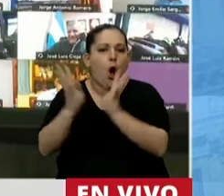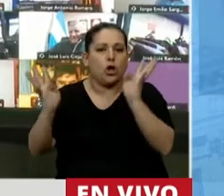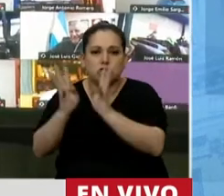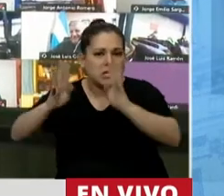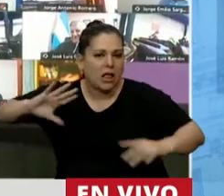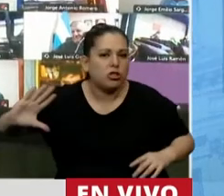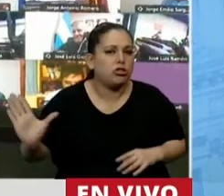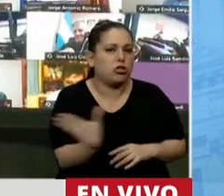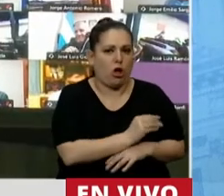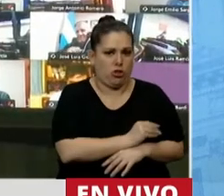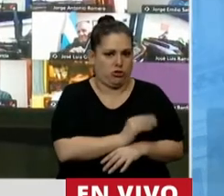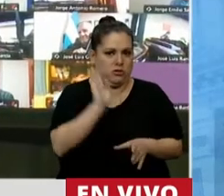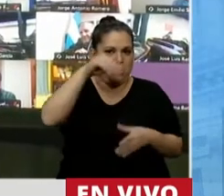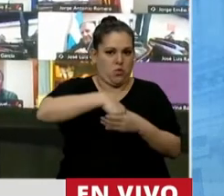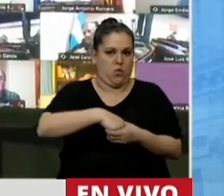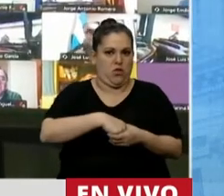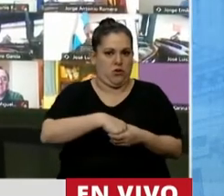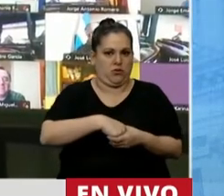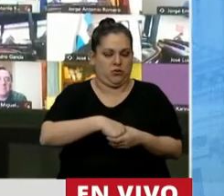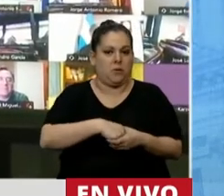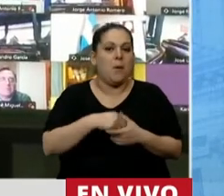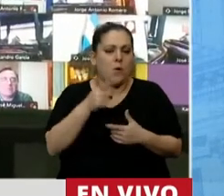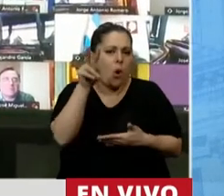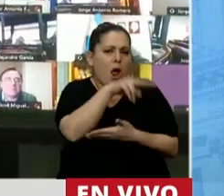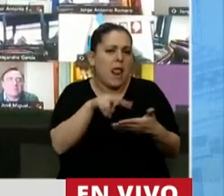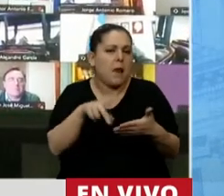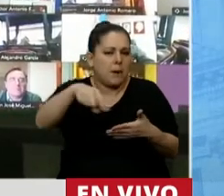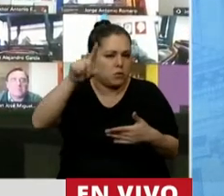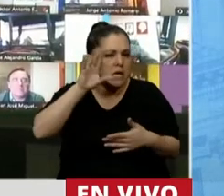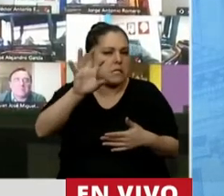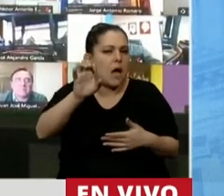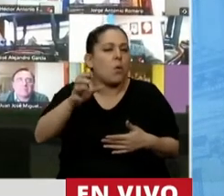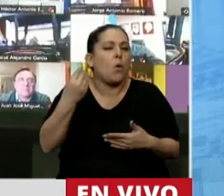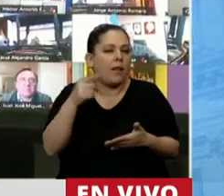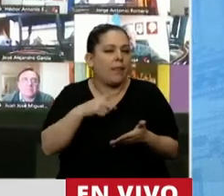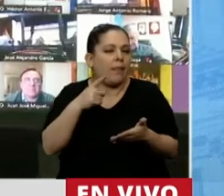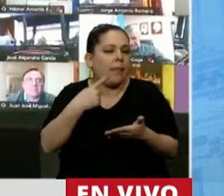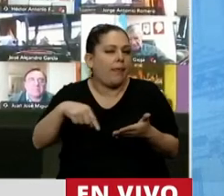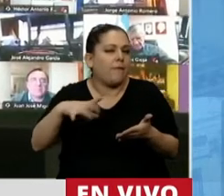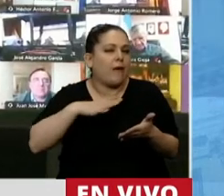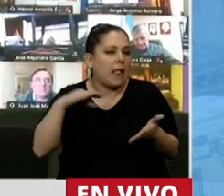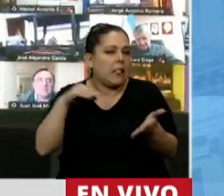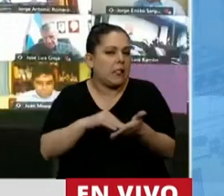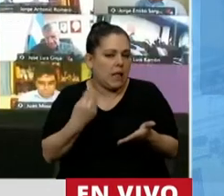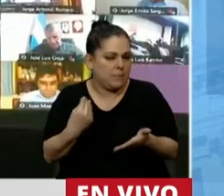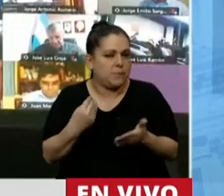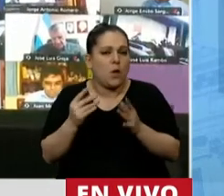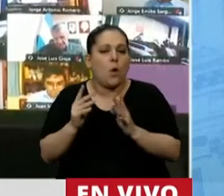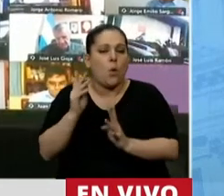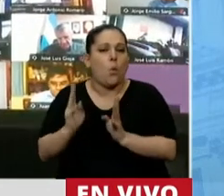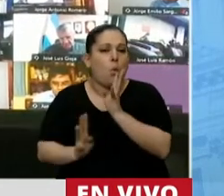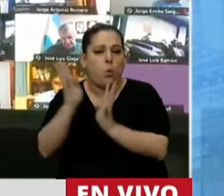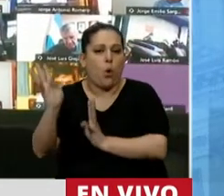productivos. Los voy a leer para que cuando estén aprobando esta ley se acuerden de lo que están dejando afuera. Los bosques no productivos son los